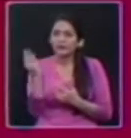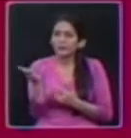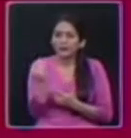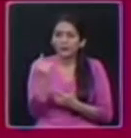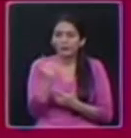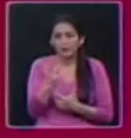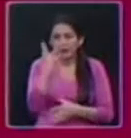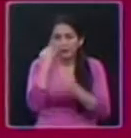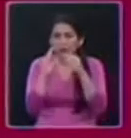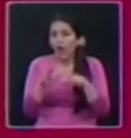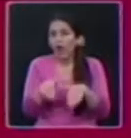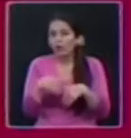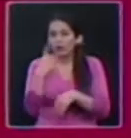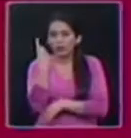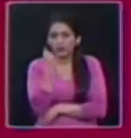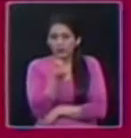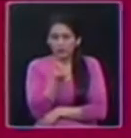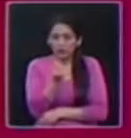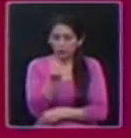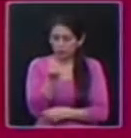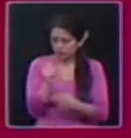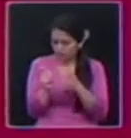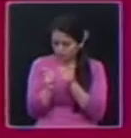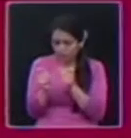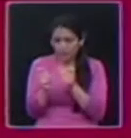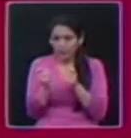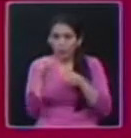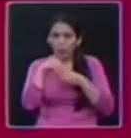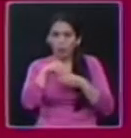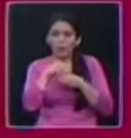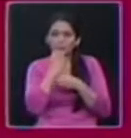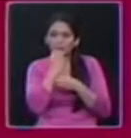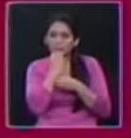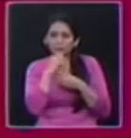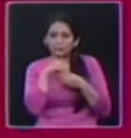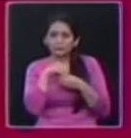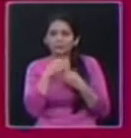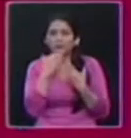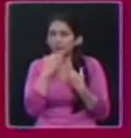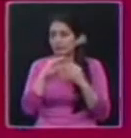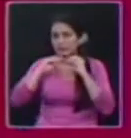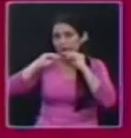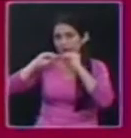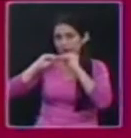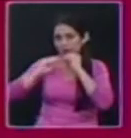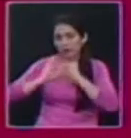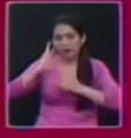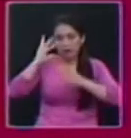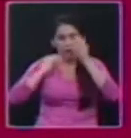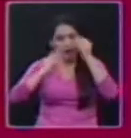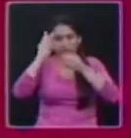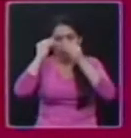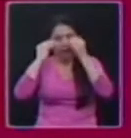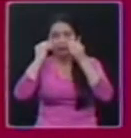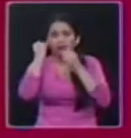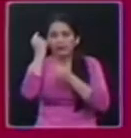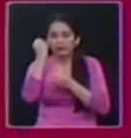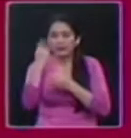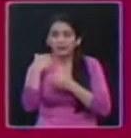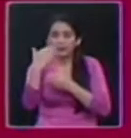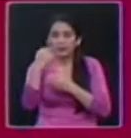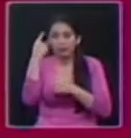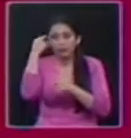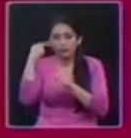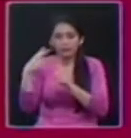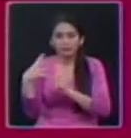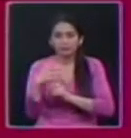aprender a ahorrar, para que tengan un poco de visibilidad, el esfuerzo que ellos ponen para que cada centavo se vea visibilizado en sus metas